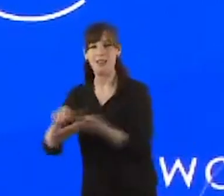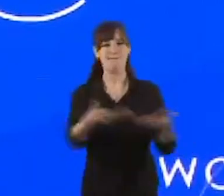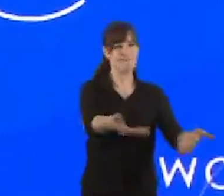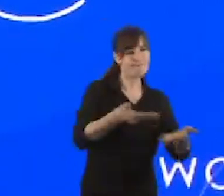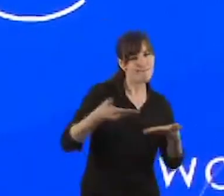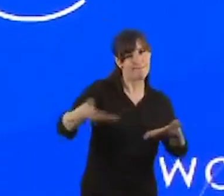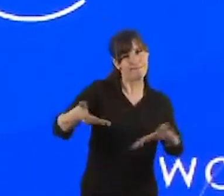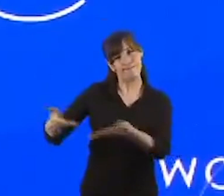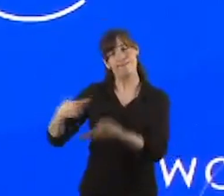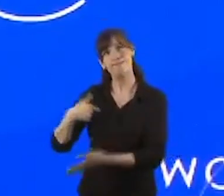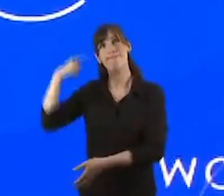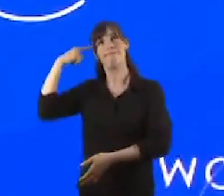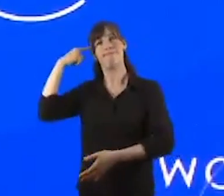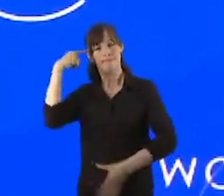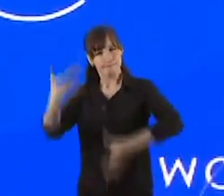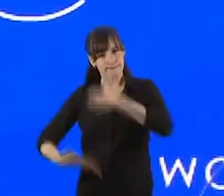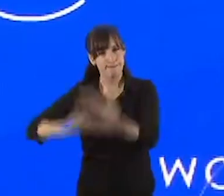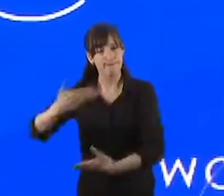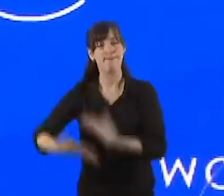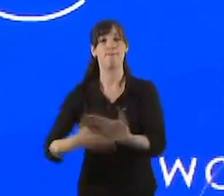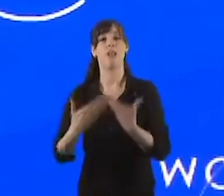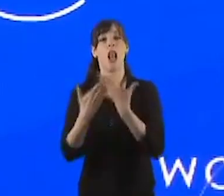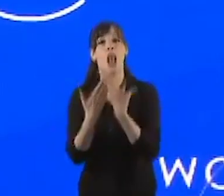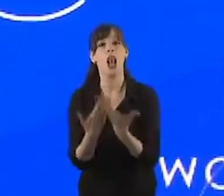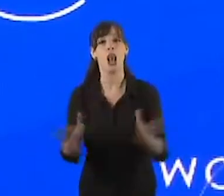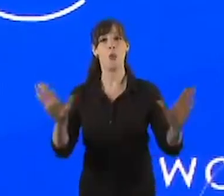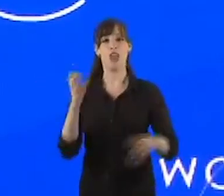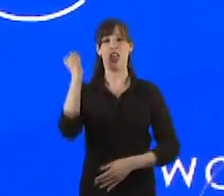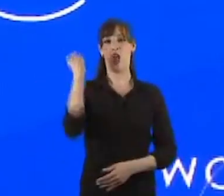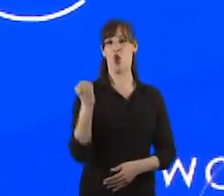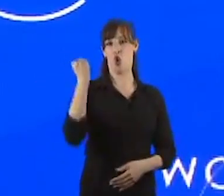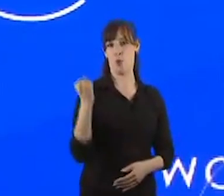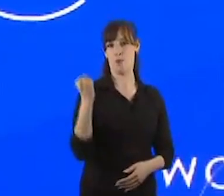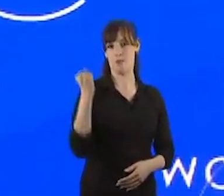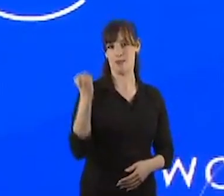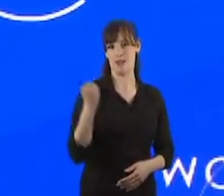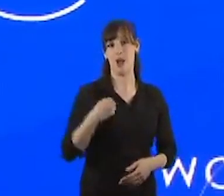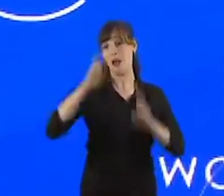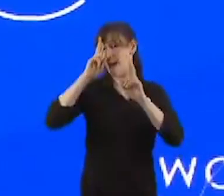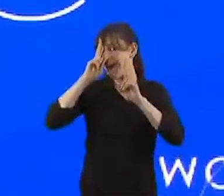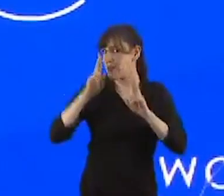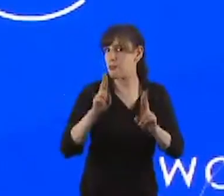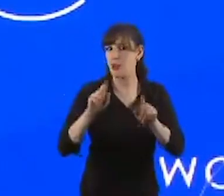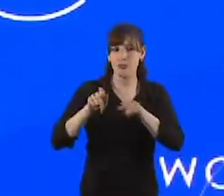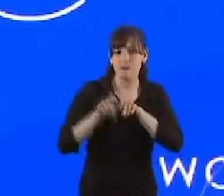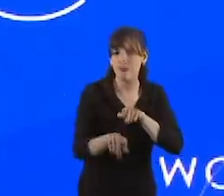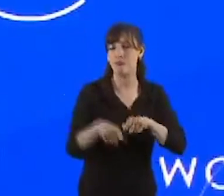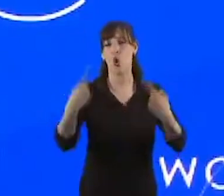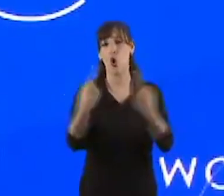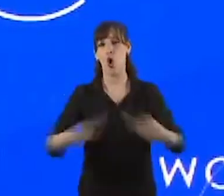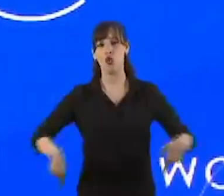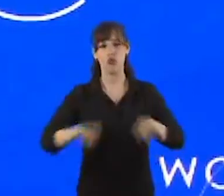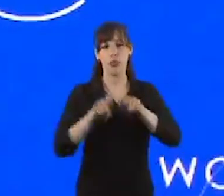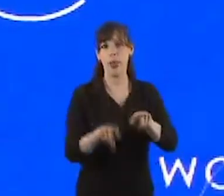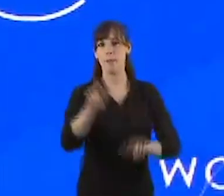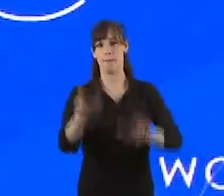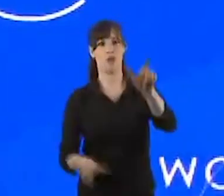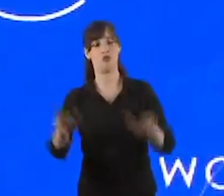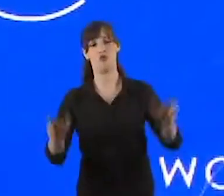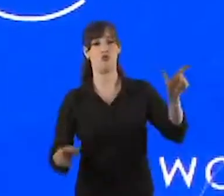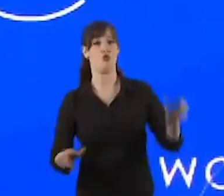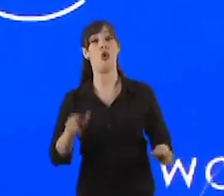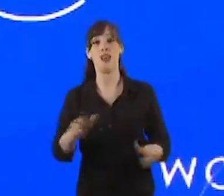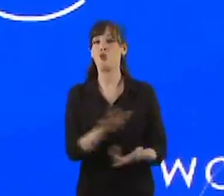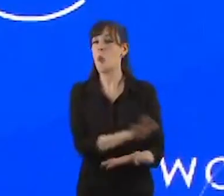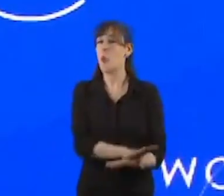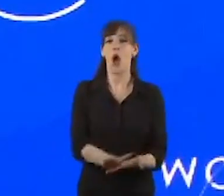la prosperidad. La libertad económica, el gobierno limitado y el respeto irrestricto de la propiedad privada son elementos esenciales para el